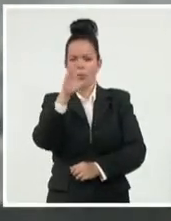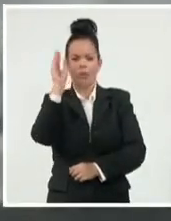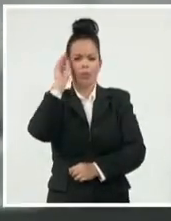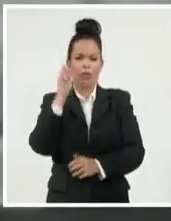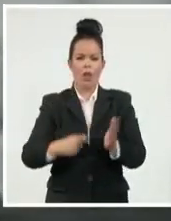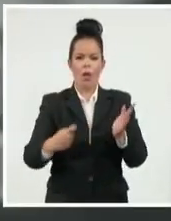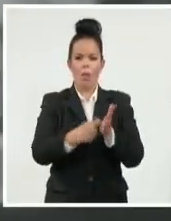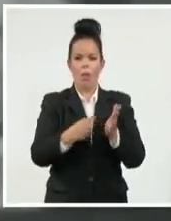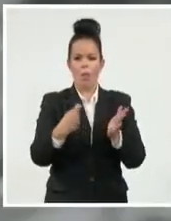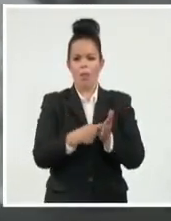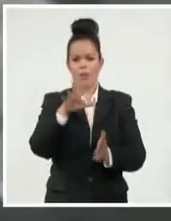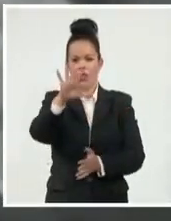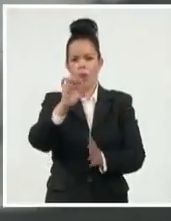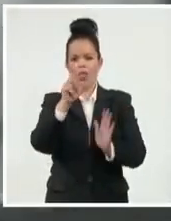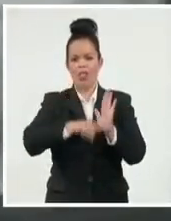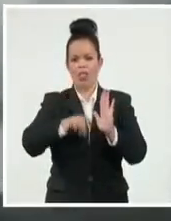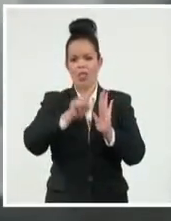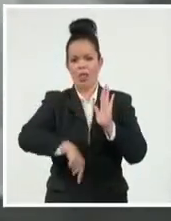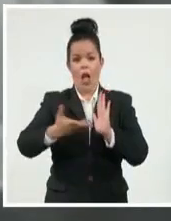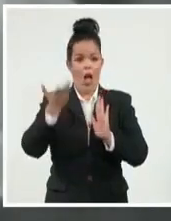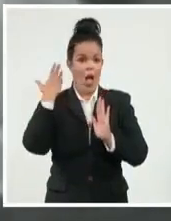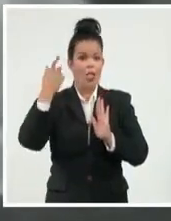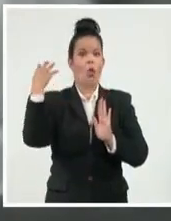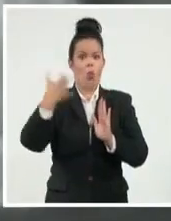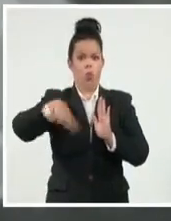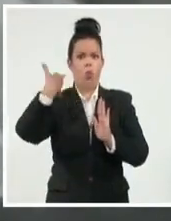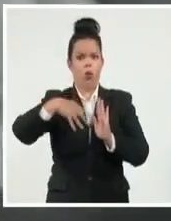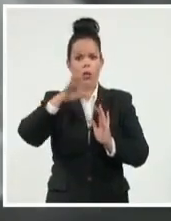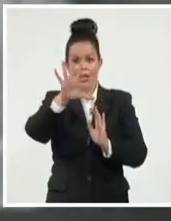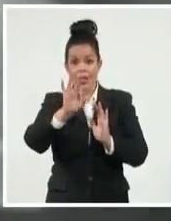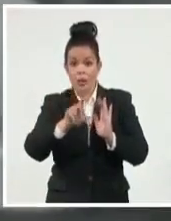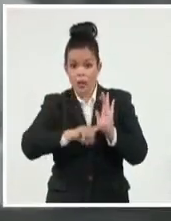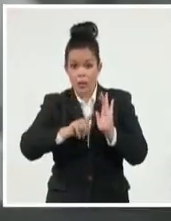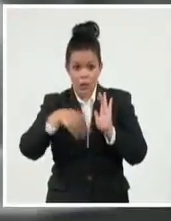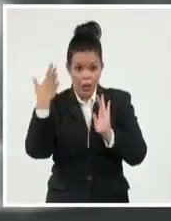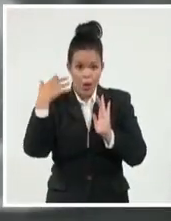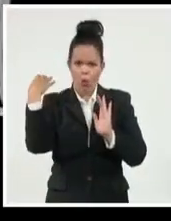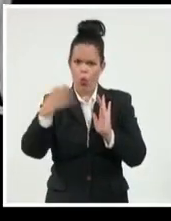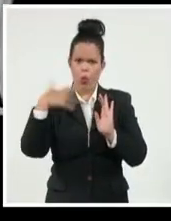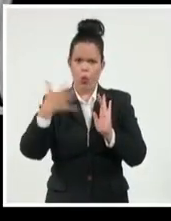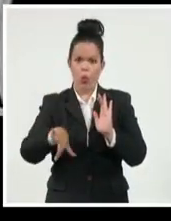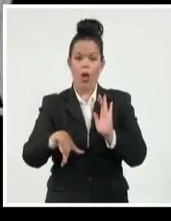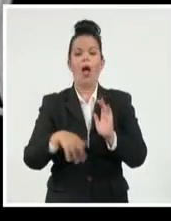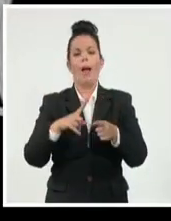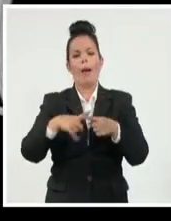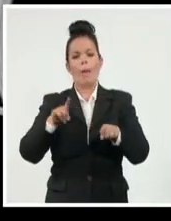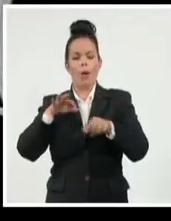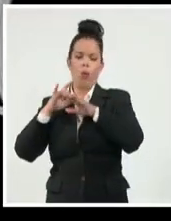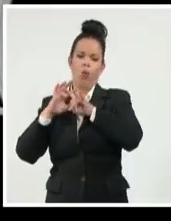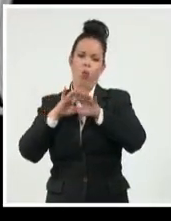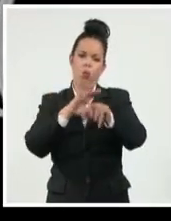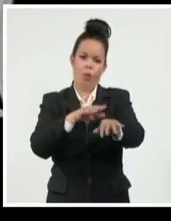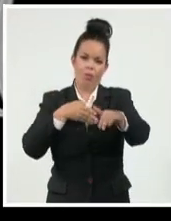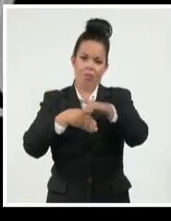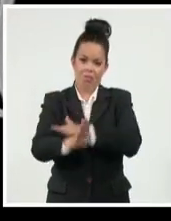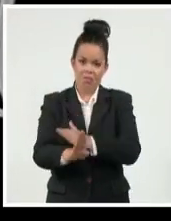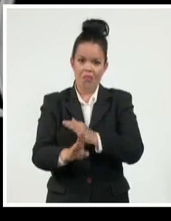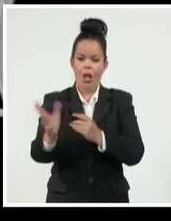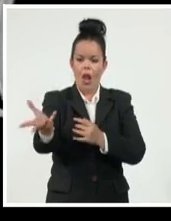entrada, un precio muy alto para la época, tuvo un éxito extraordinario. Tanto que consiguió